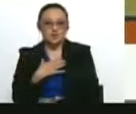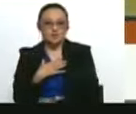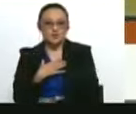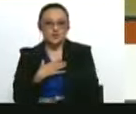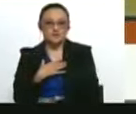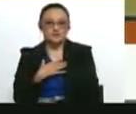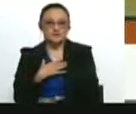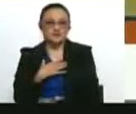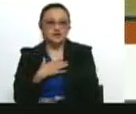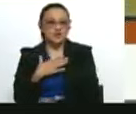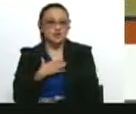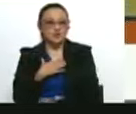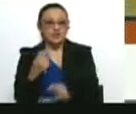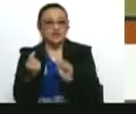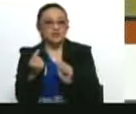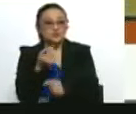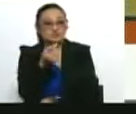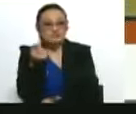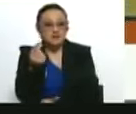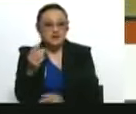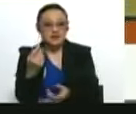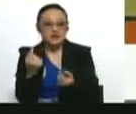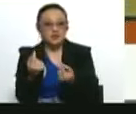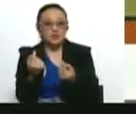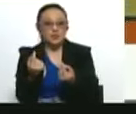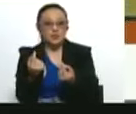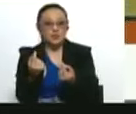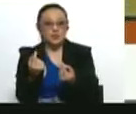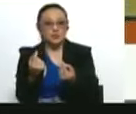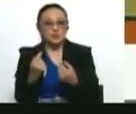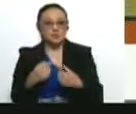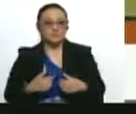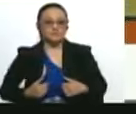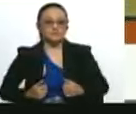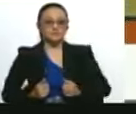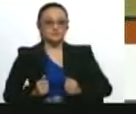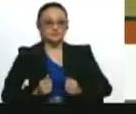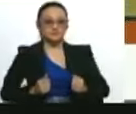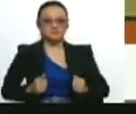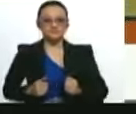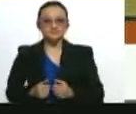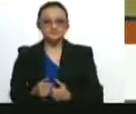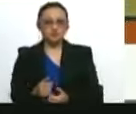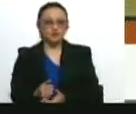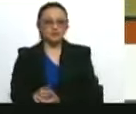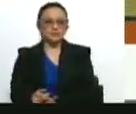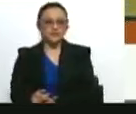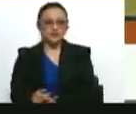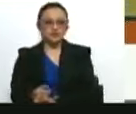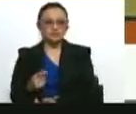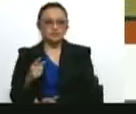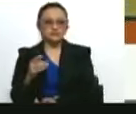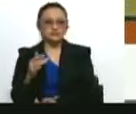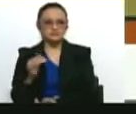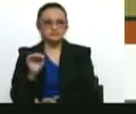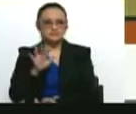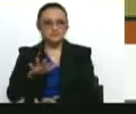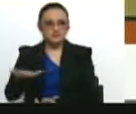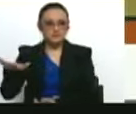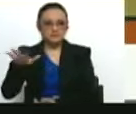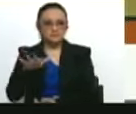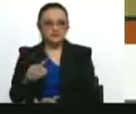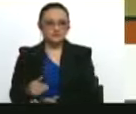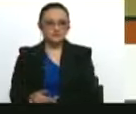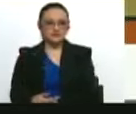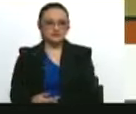nosotros con nadie. El territorio del oeste del río Esequibo para acá es territorio